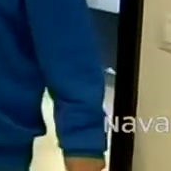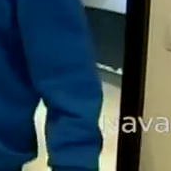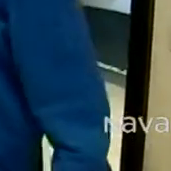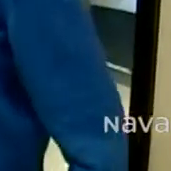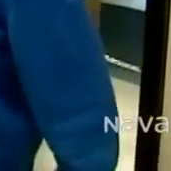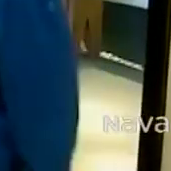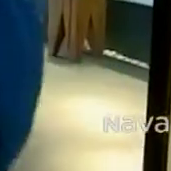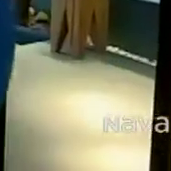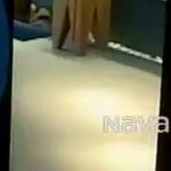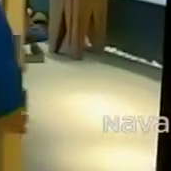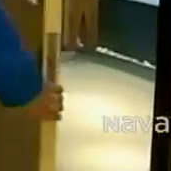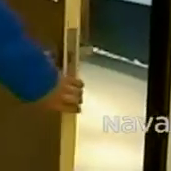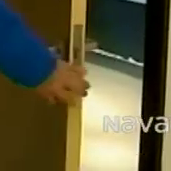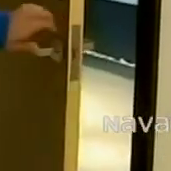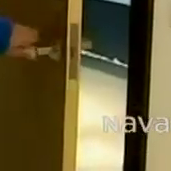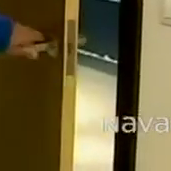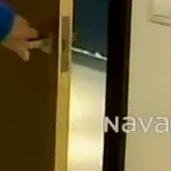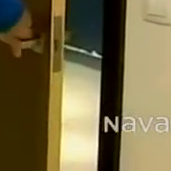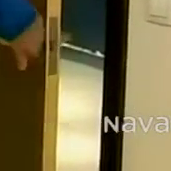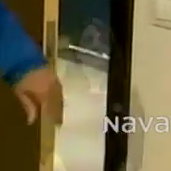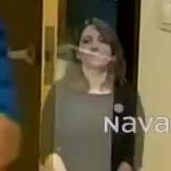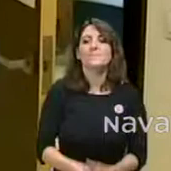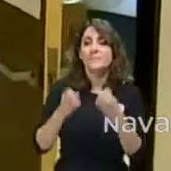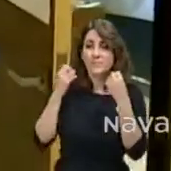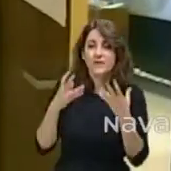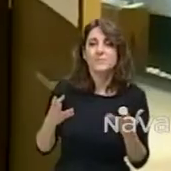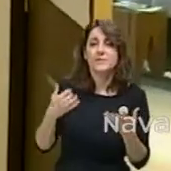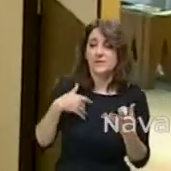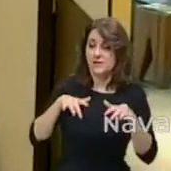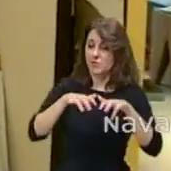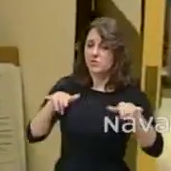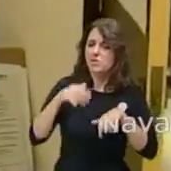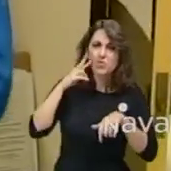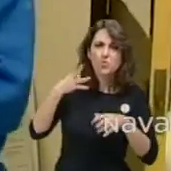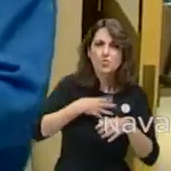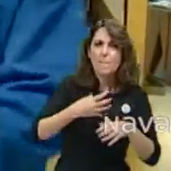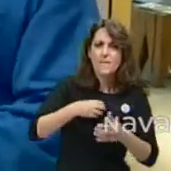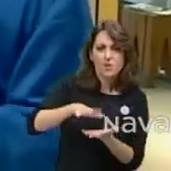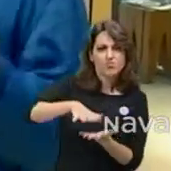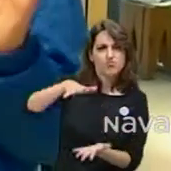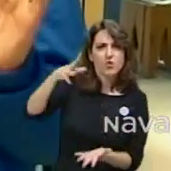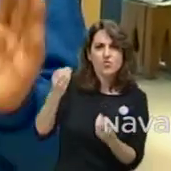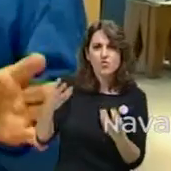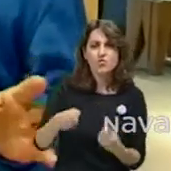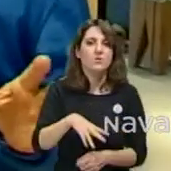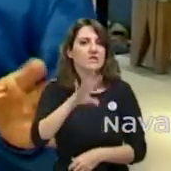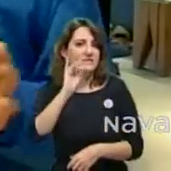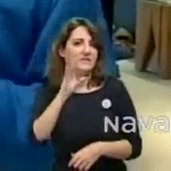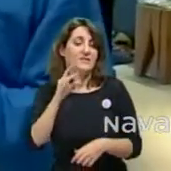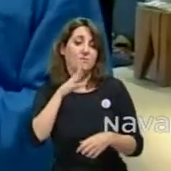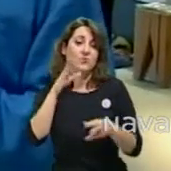Bueno, Jesús, ya estamos en el despacho y vemos que aquí hay muchas hojas. Bueno, es quizá el material que más